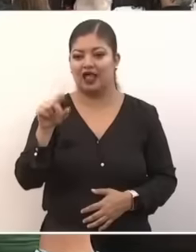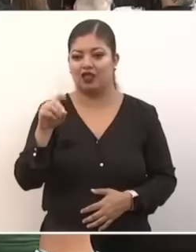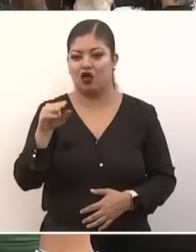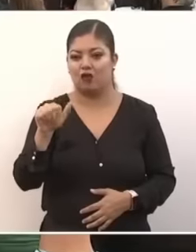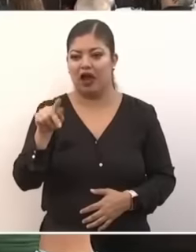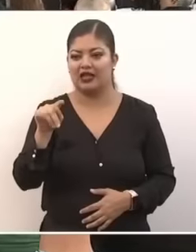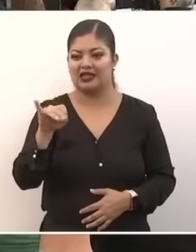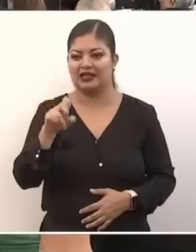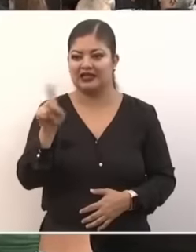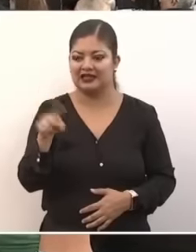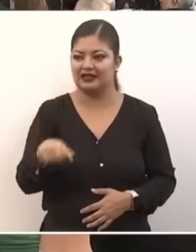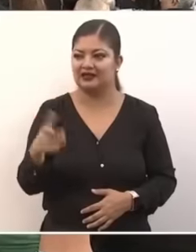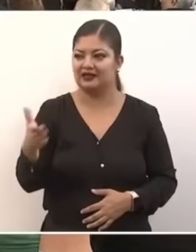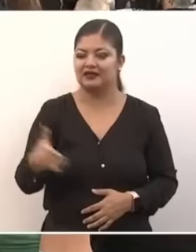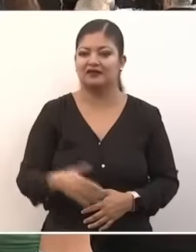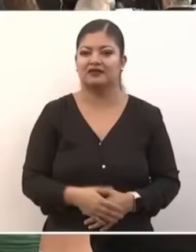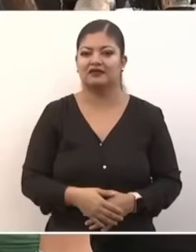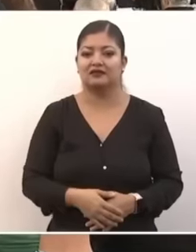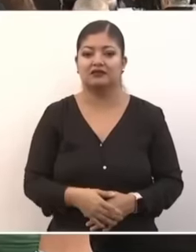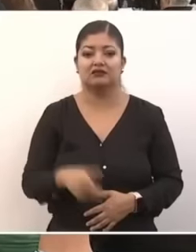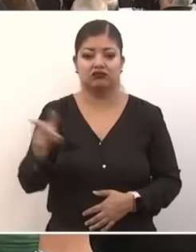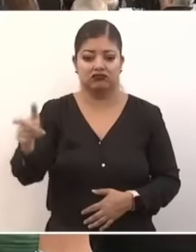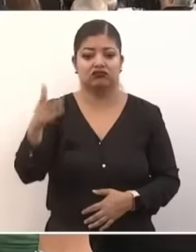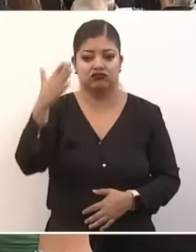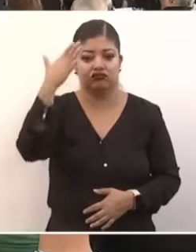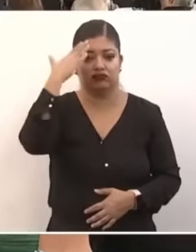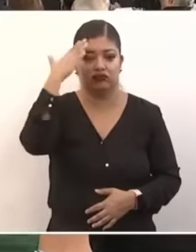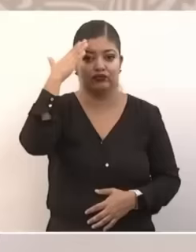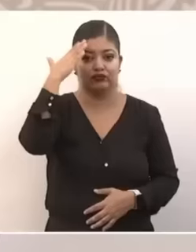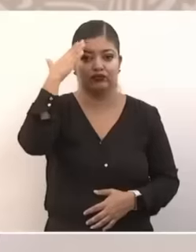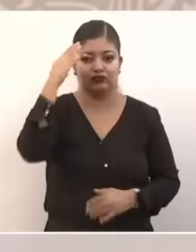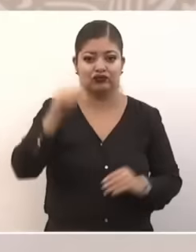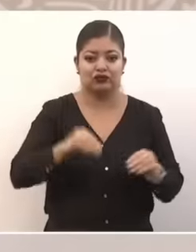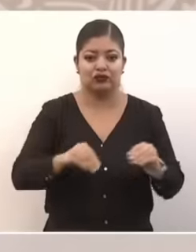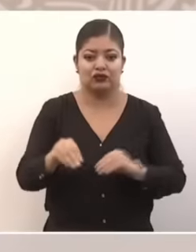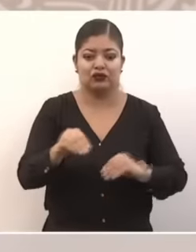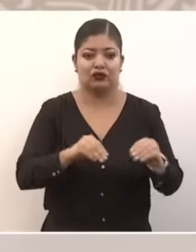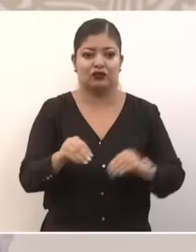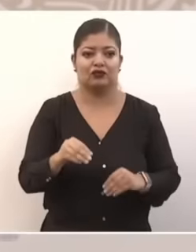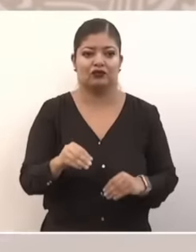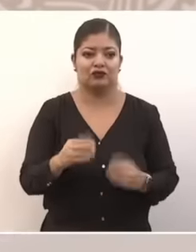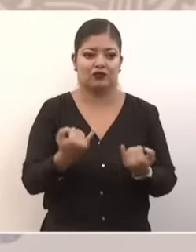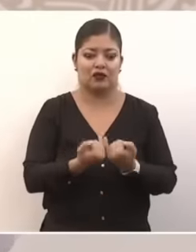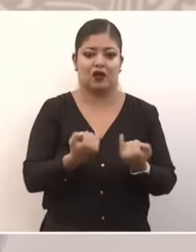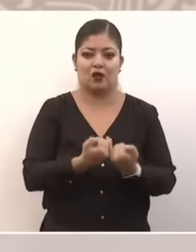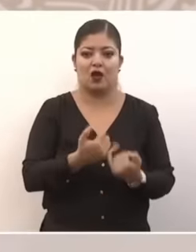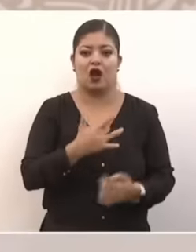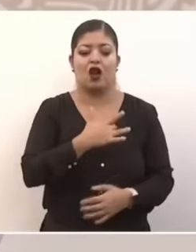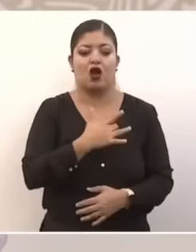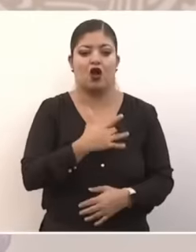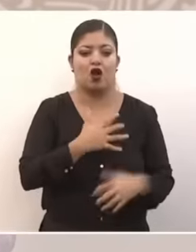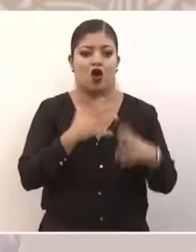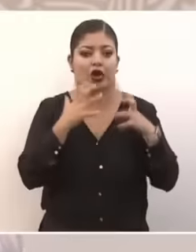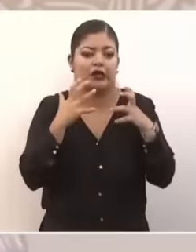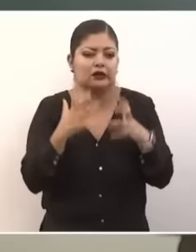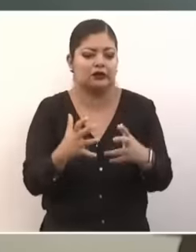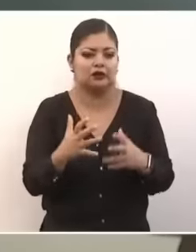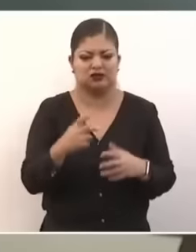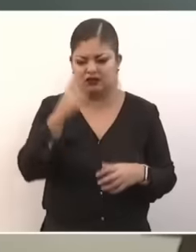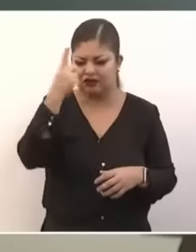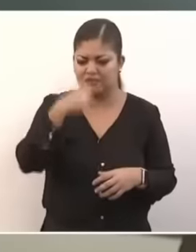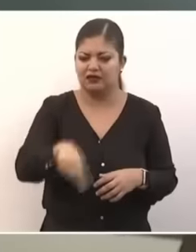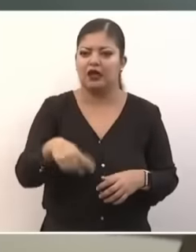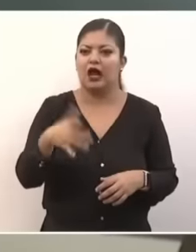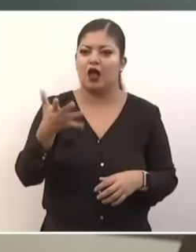le puso cabeza y corazón para